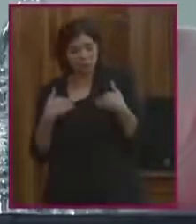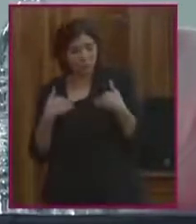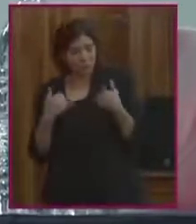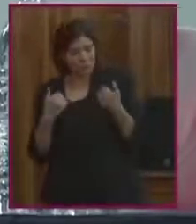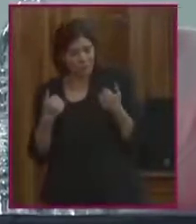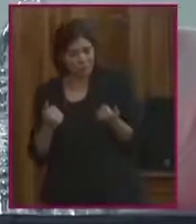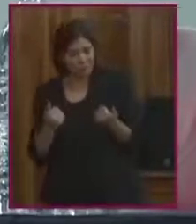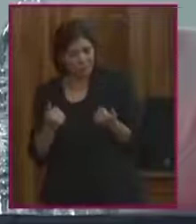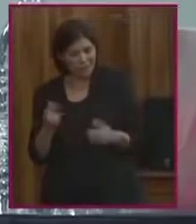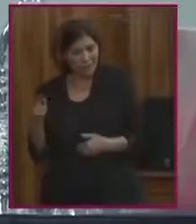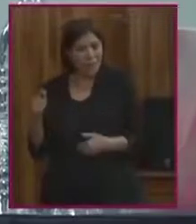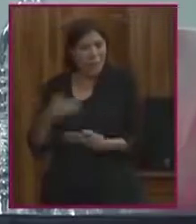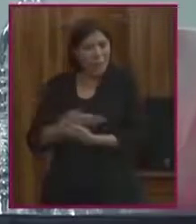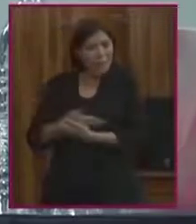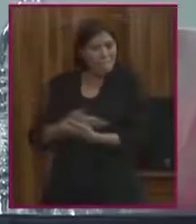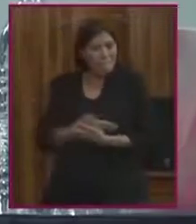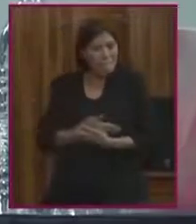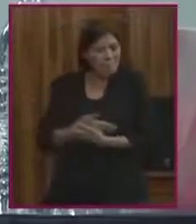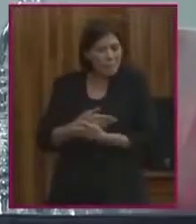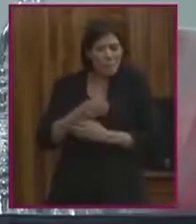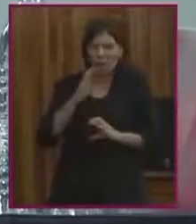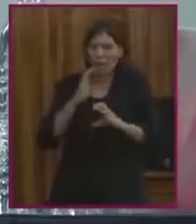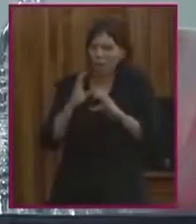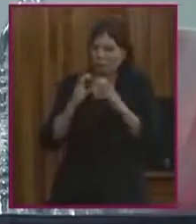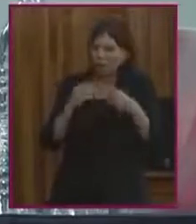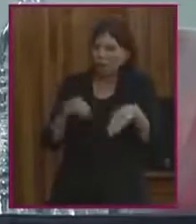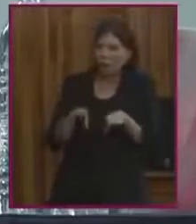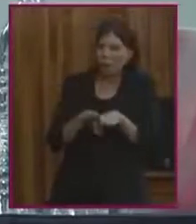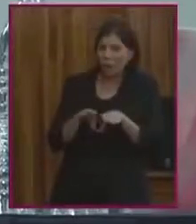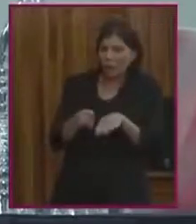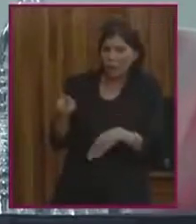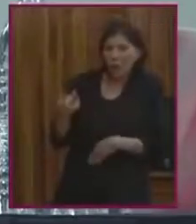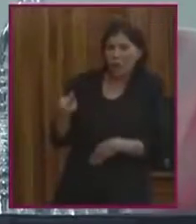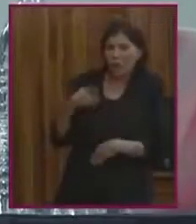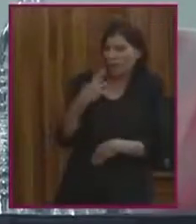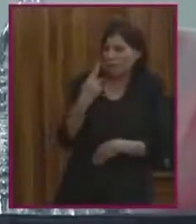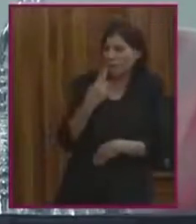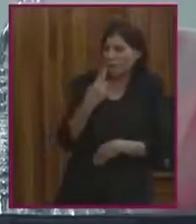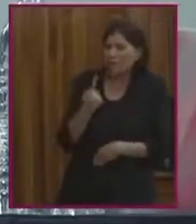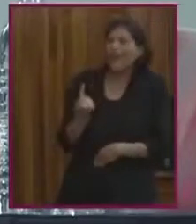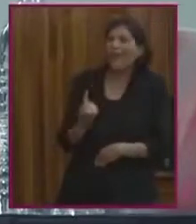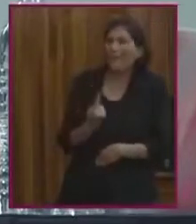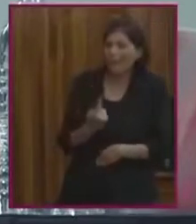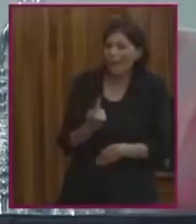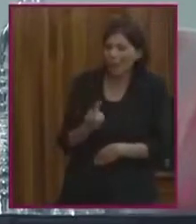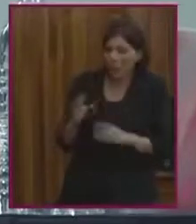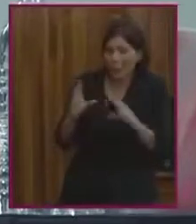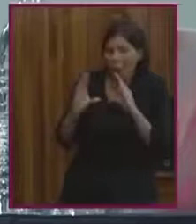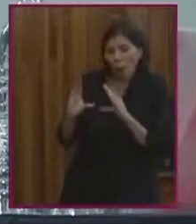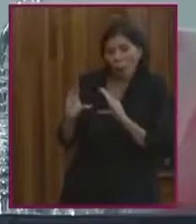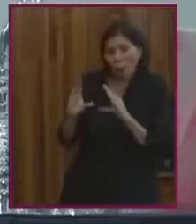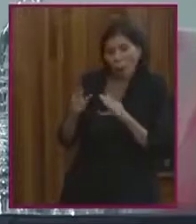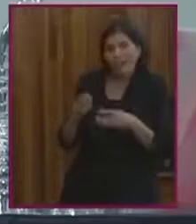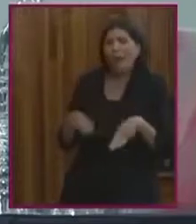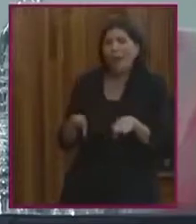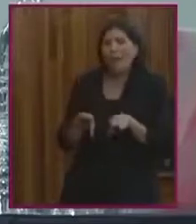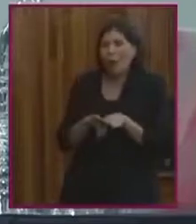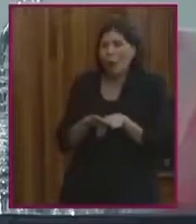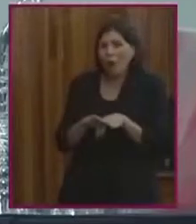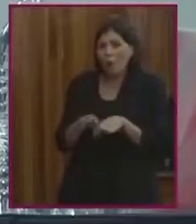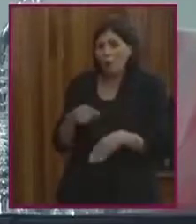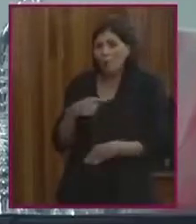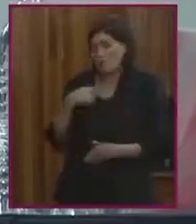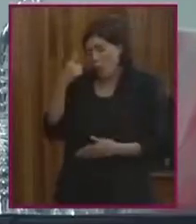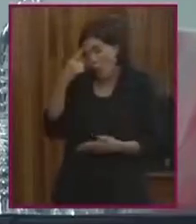un bebé? ¿Cómo se comunica? ¿Qué necesita? ¿Cómo se le atiende? Que creo que son